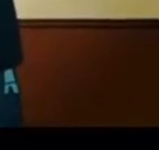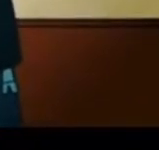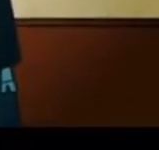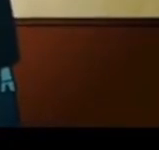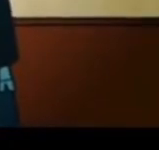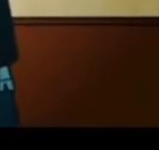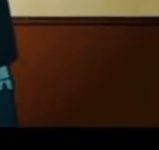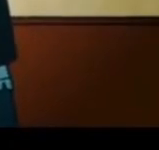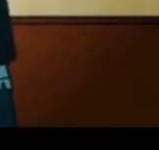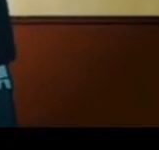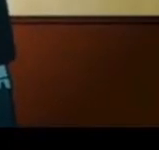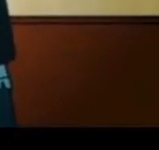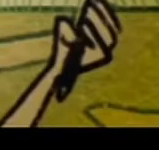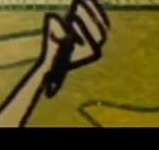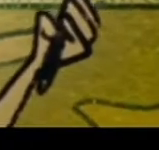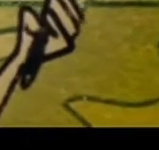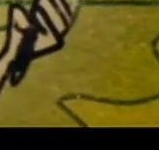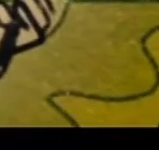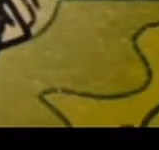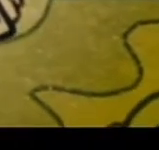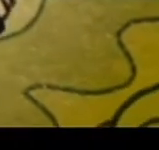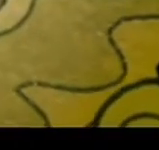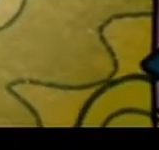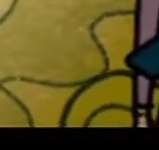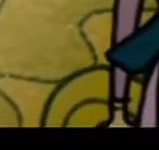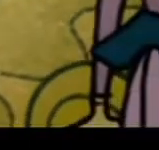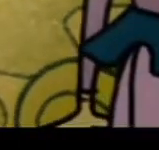castigo, sumisión y miedo.